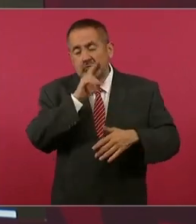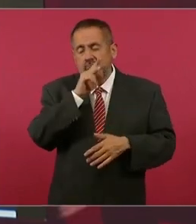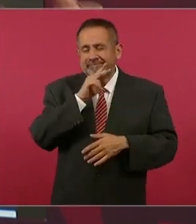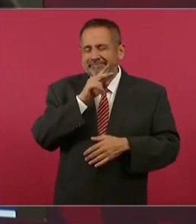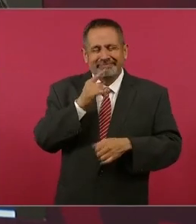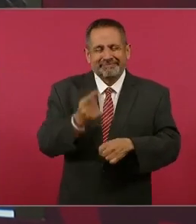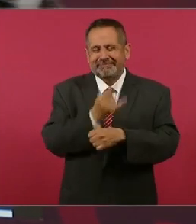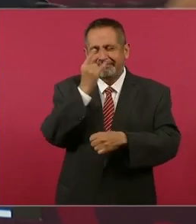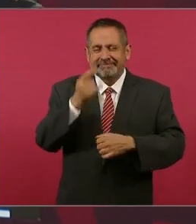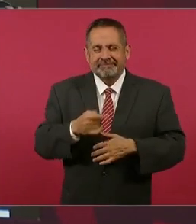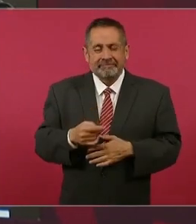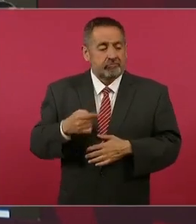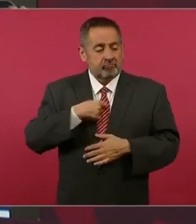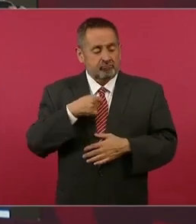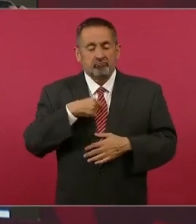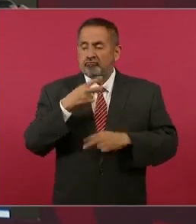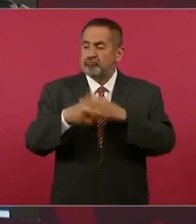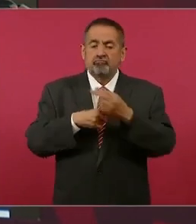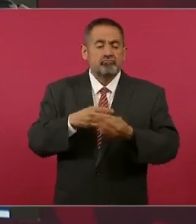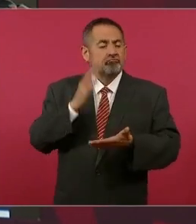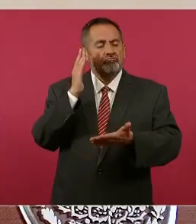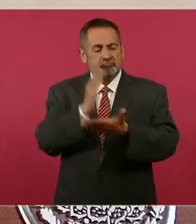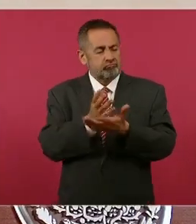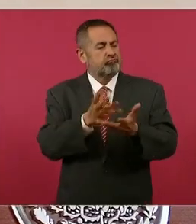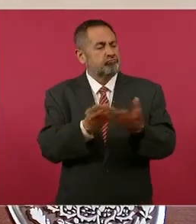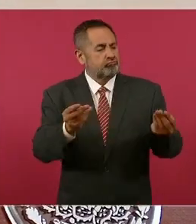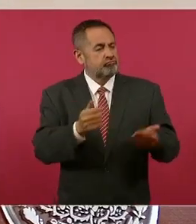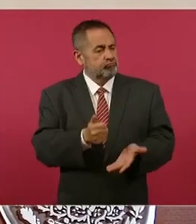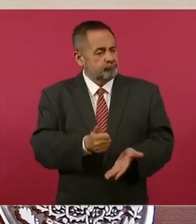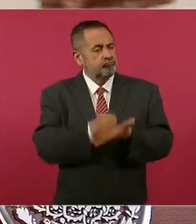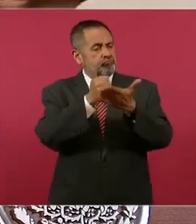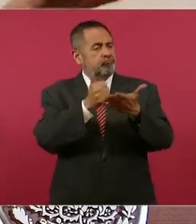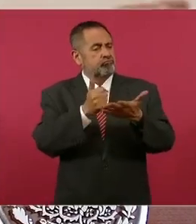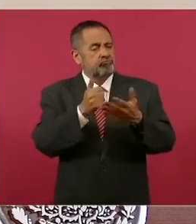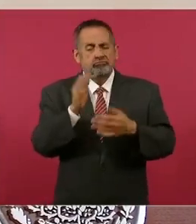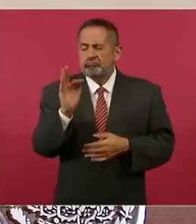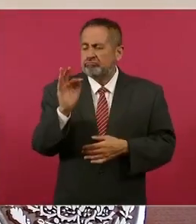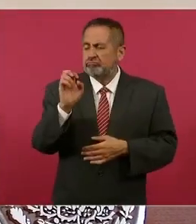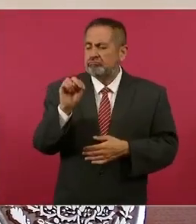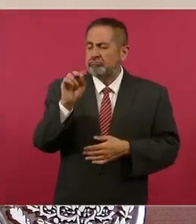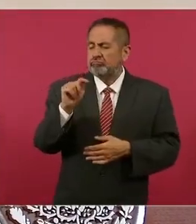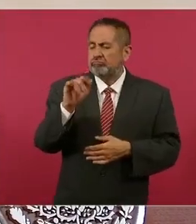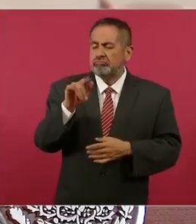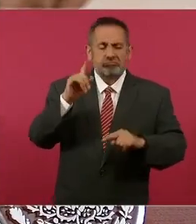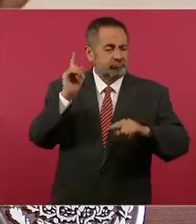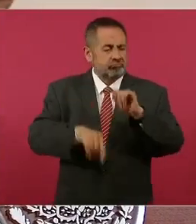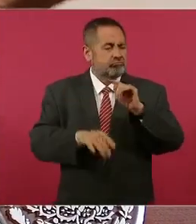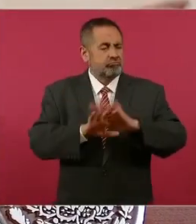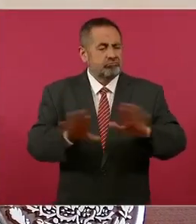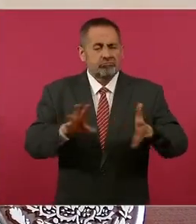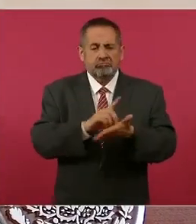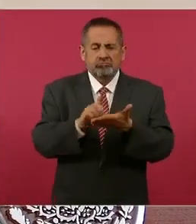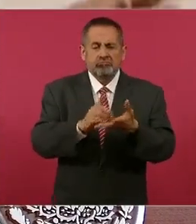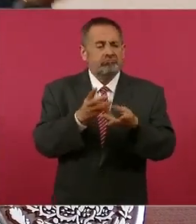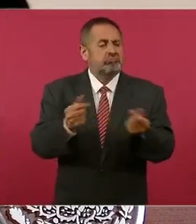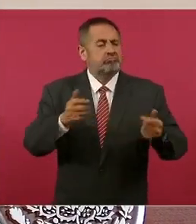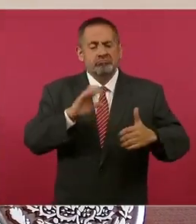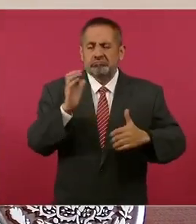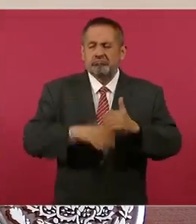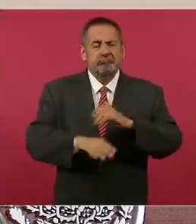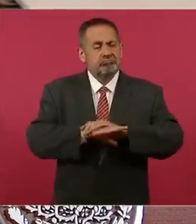y que ellos van a acabar con el narcotráfico, con el